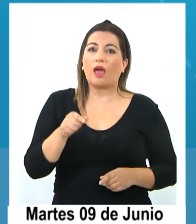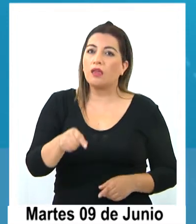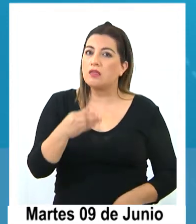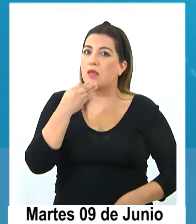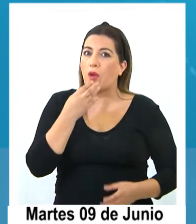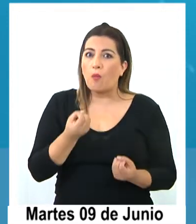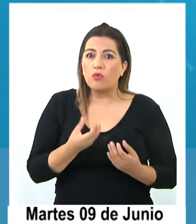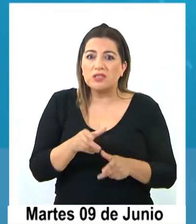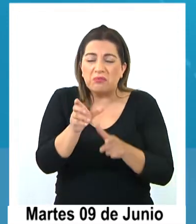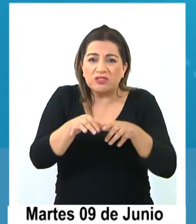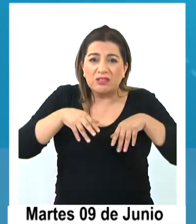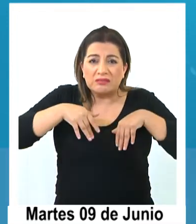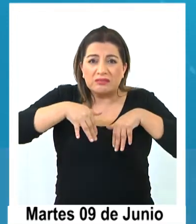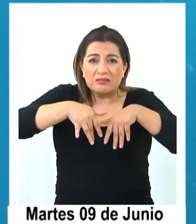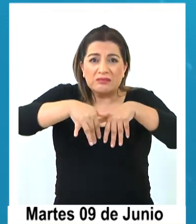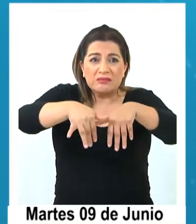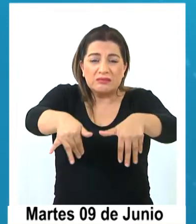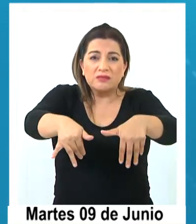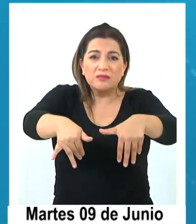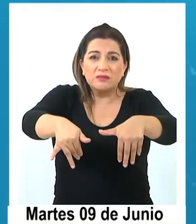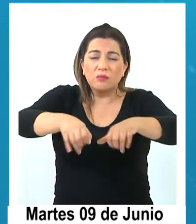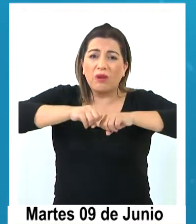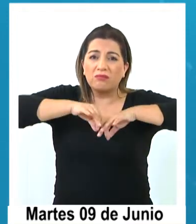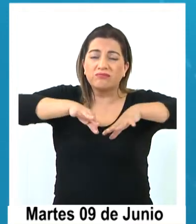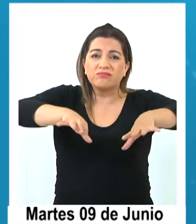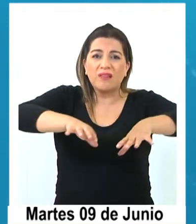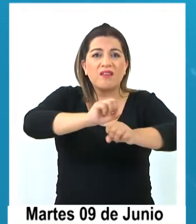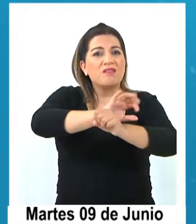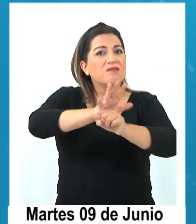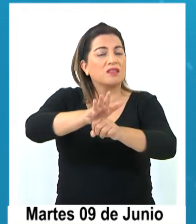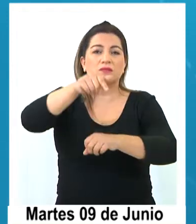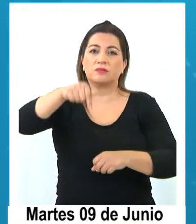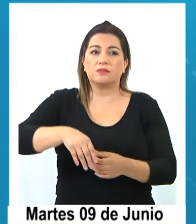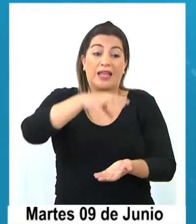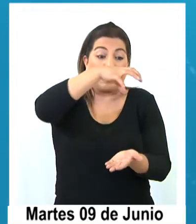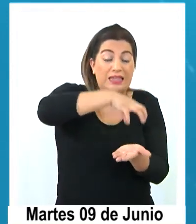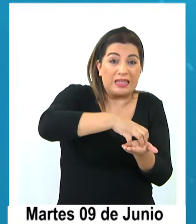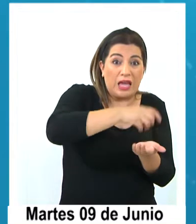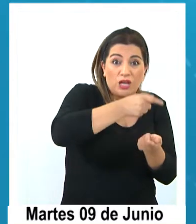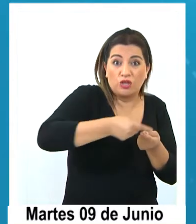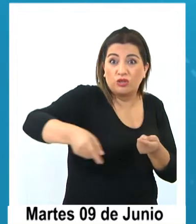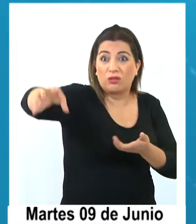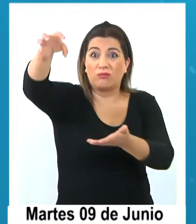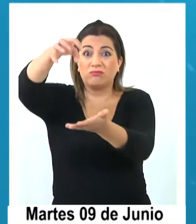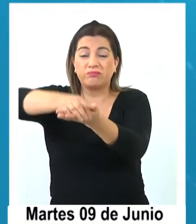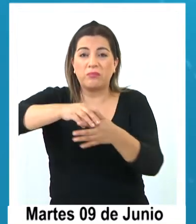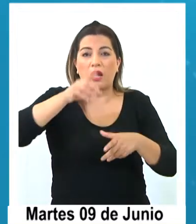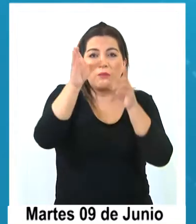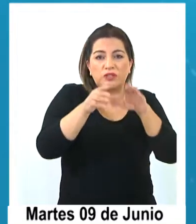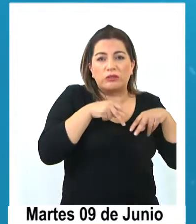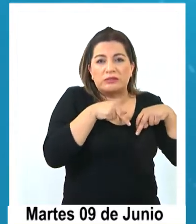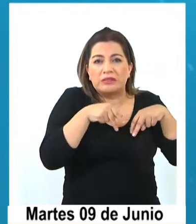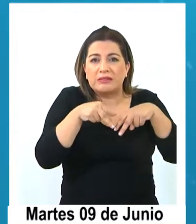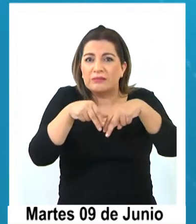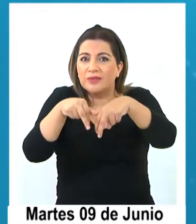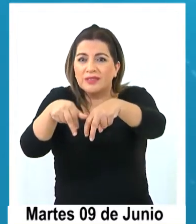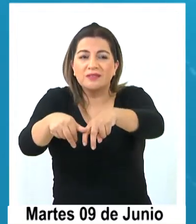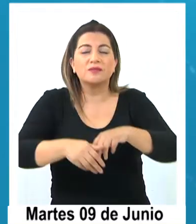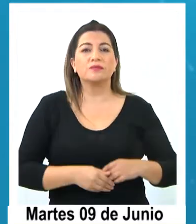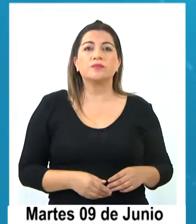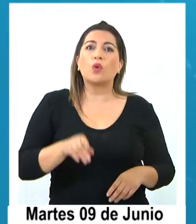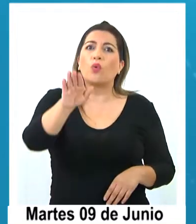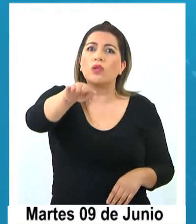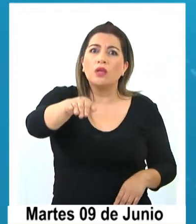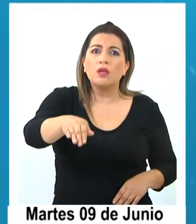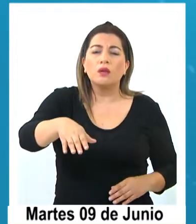un poco de infección. sea, hubo un desplazamiento de la capital hacia las provincias. Oye, pero eso no